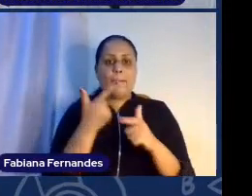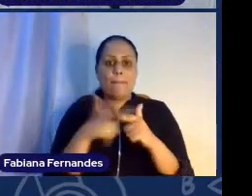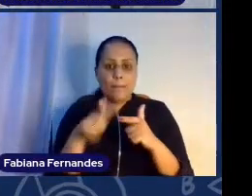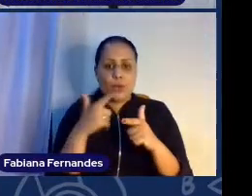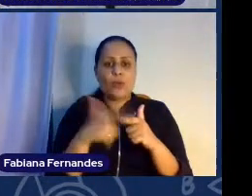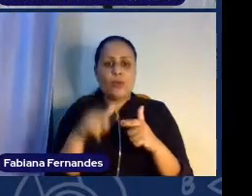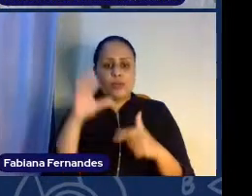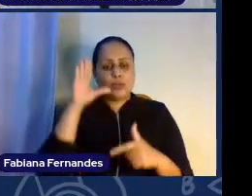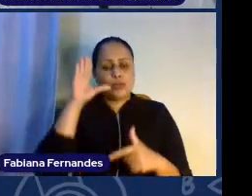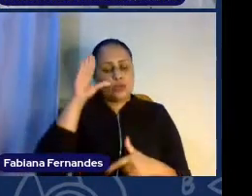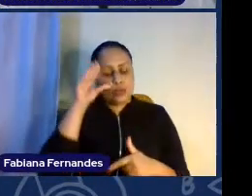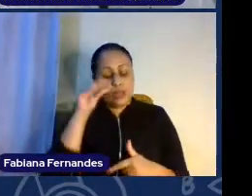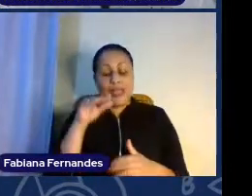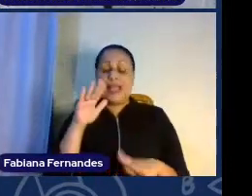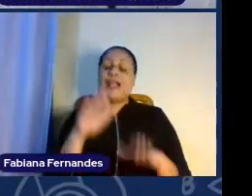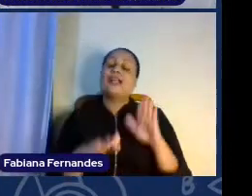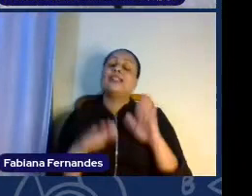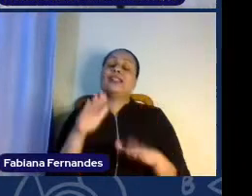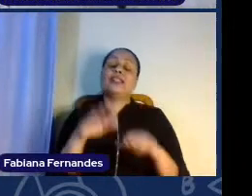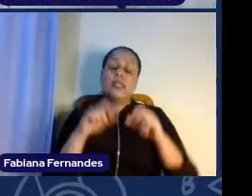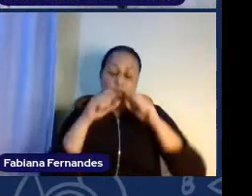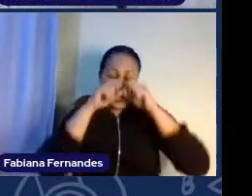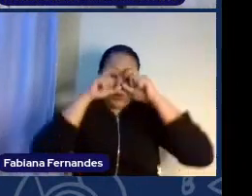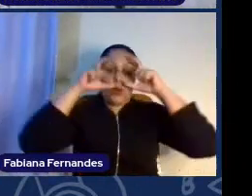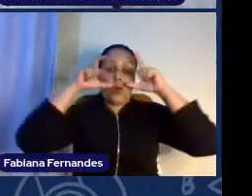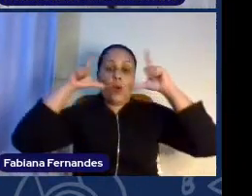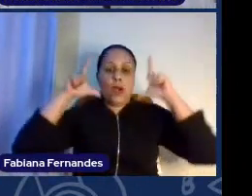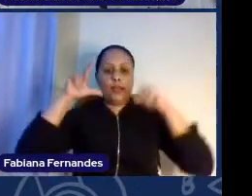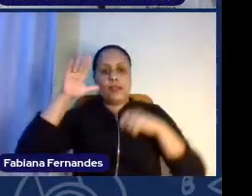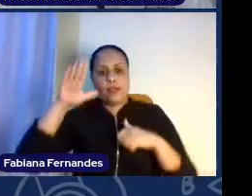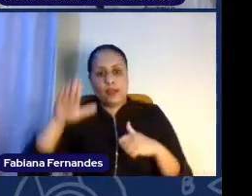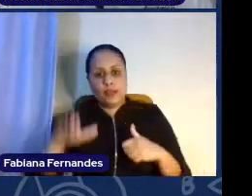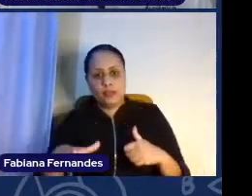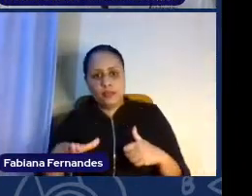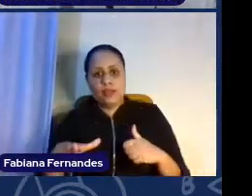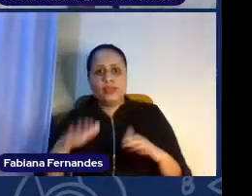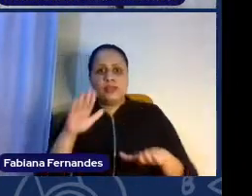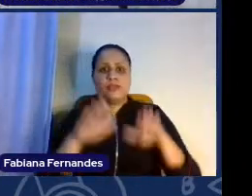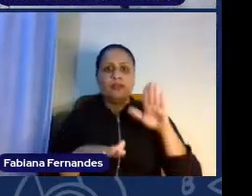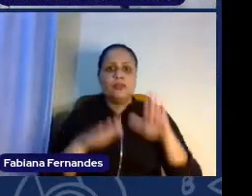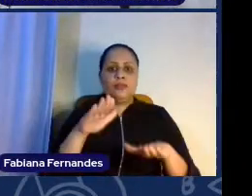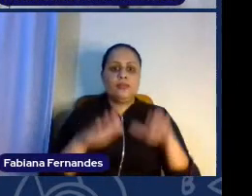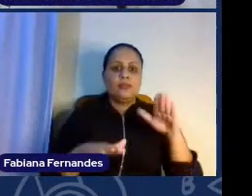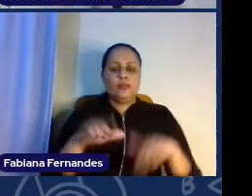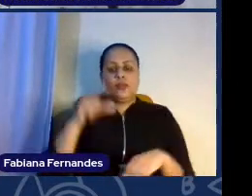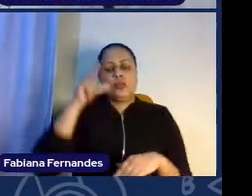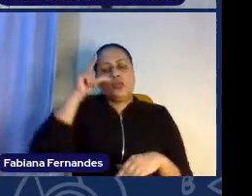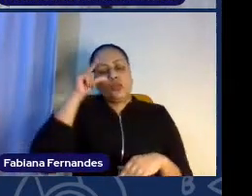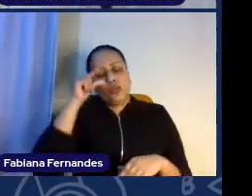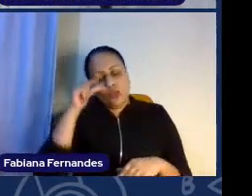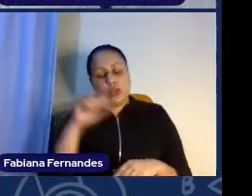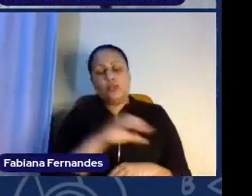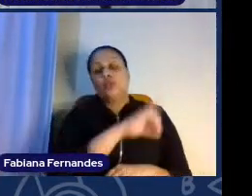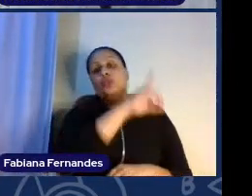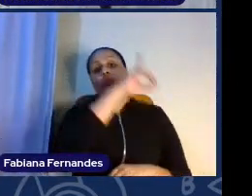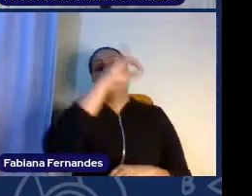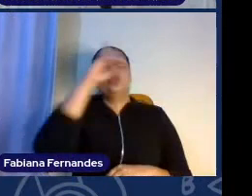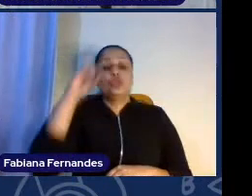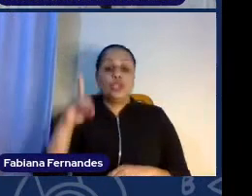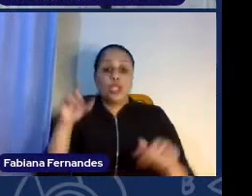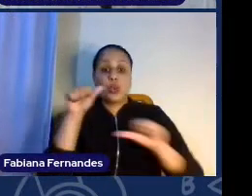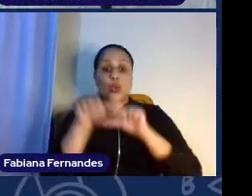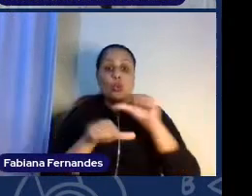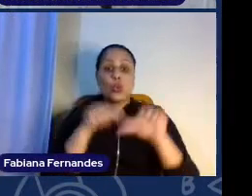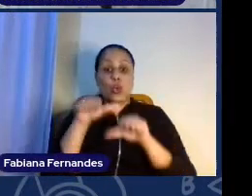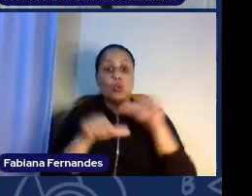tarde o más temprano, se acuestan más tarde, más temprano, duermen en el día, están despiertos en la